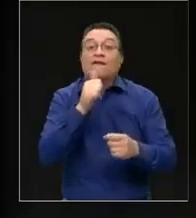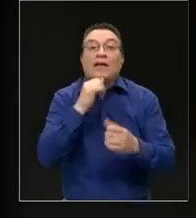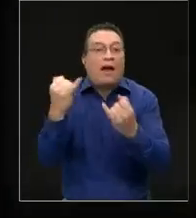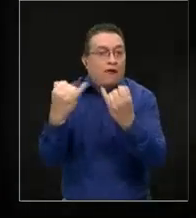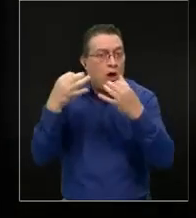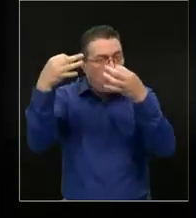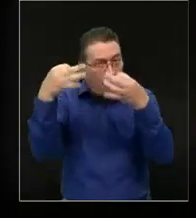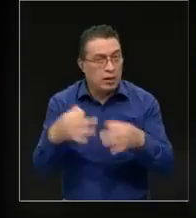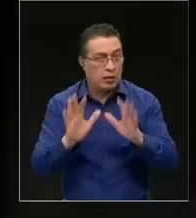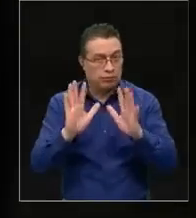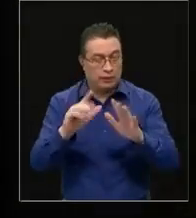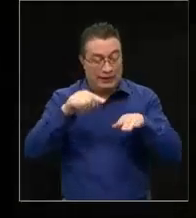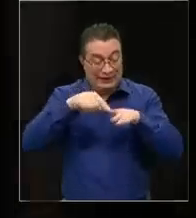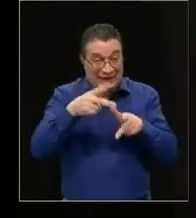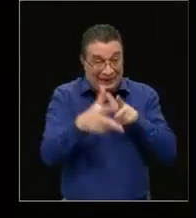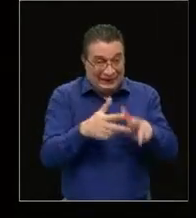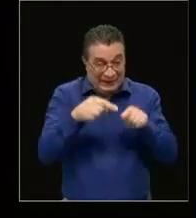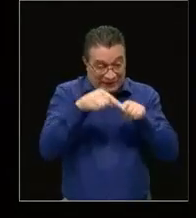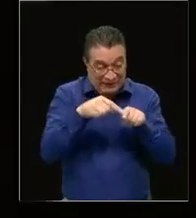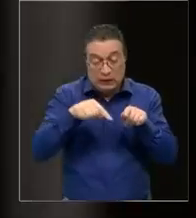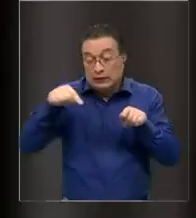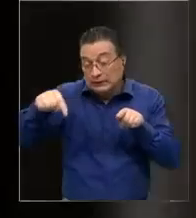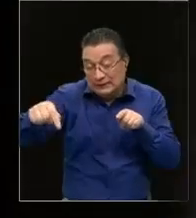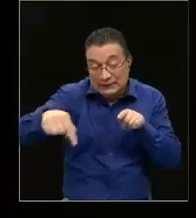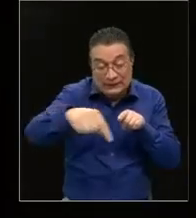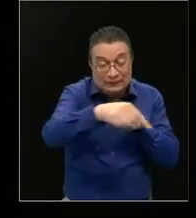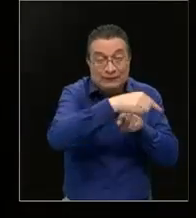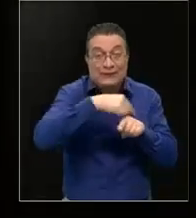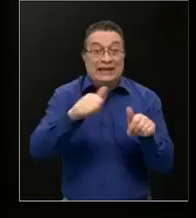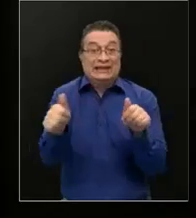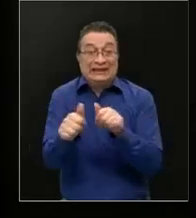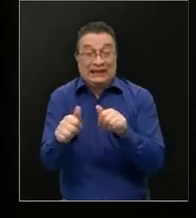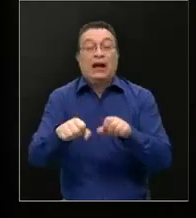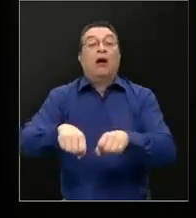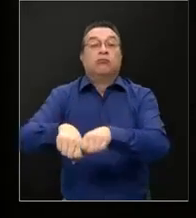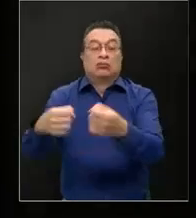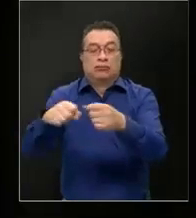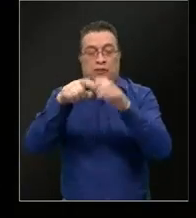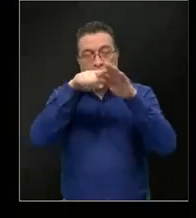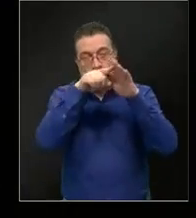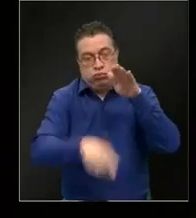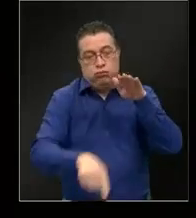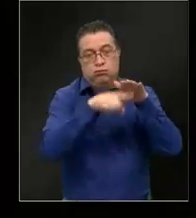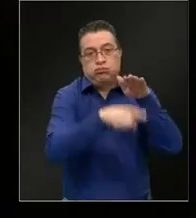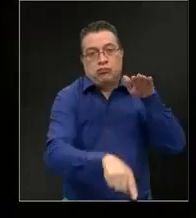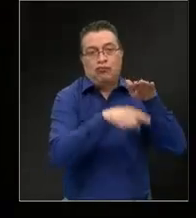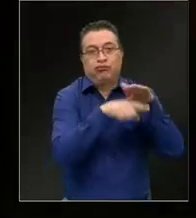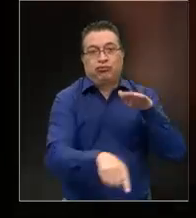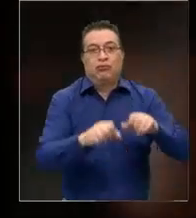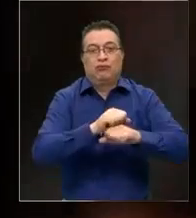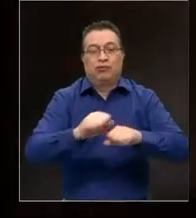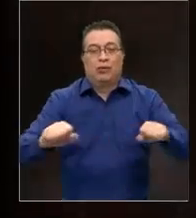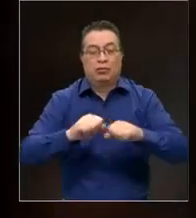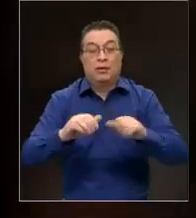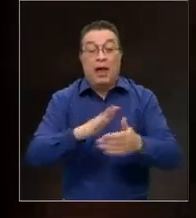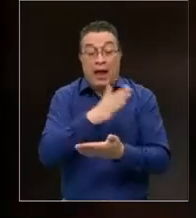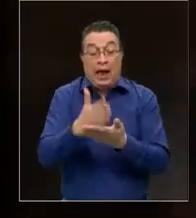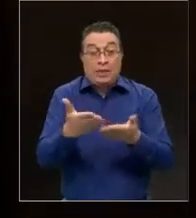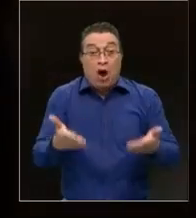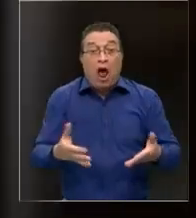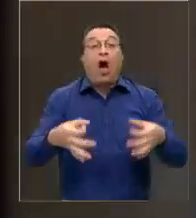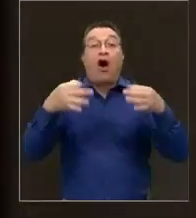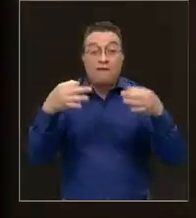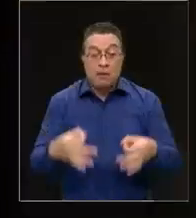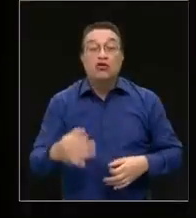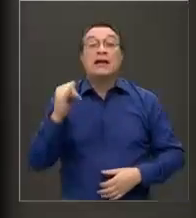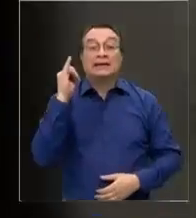en estos momentos, son informaciones recientes. Habría sido cerca, en las inmediaciones de la estación ferroviaria, y por ahora lo que se ha confirmado entonces